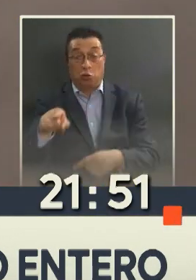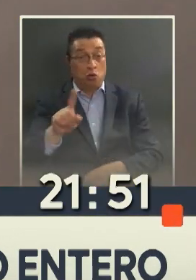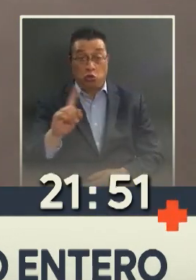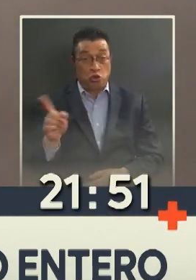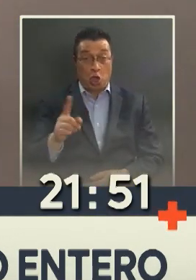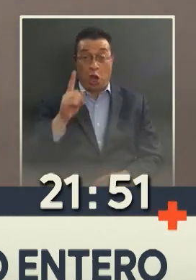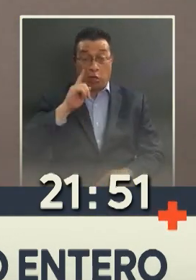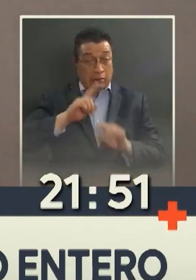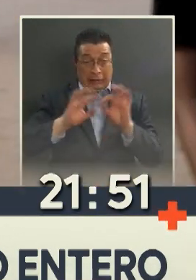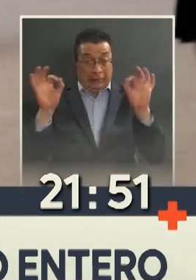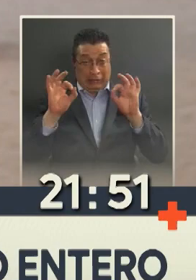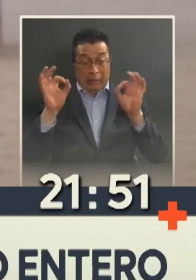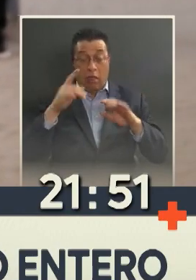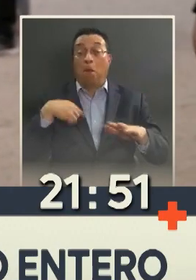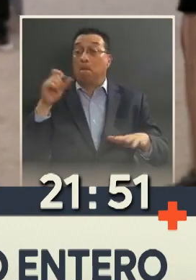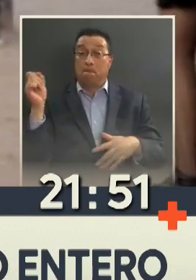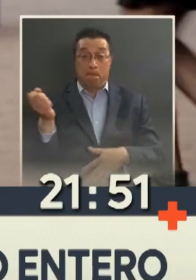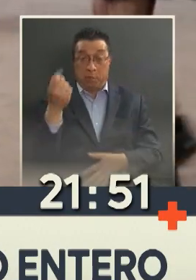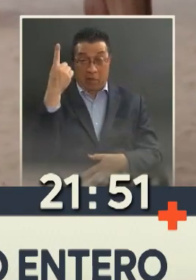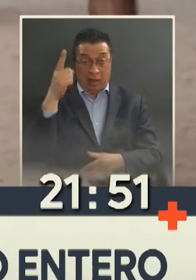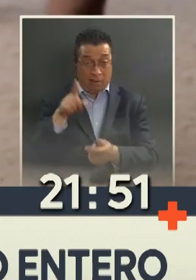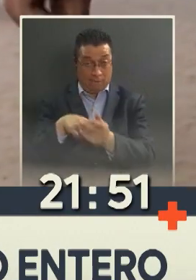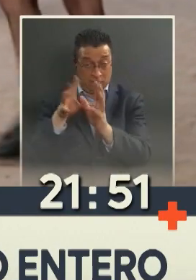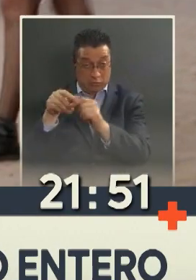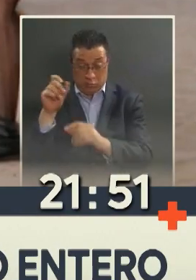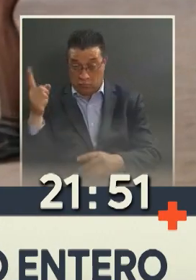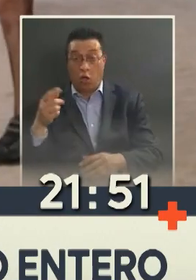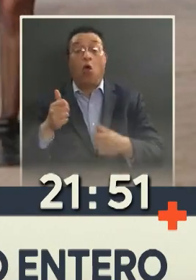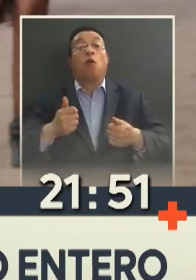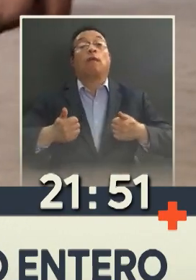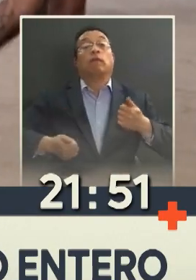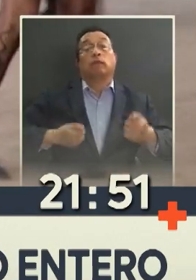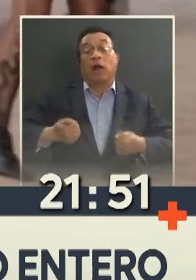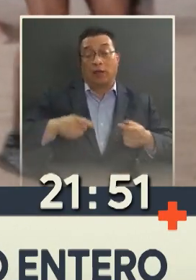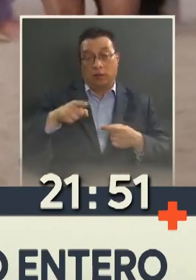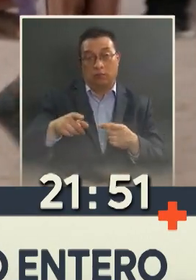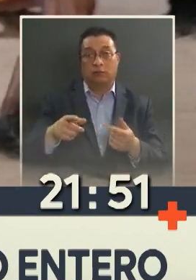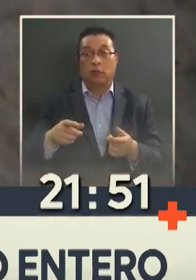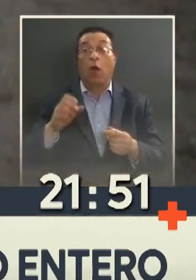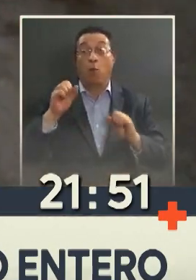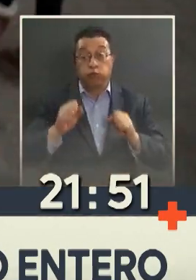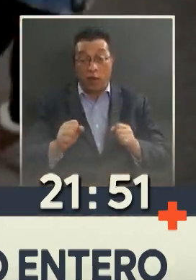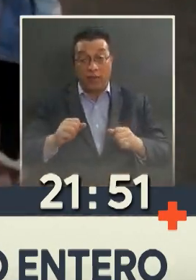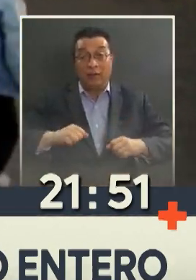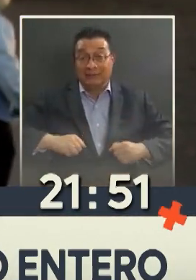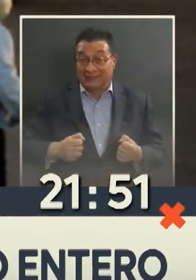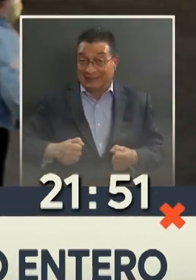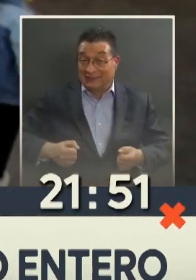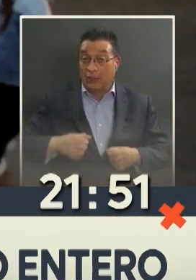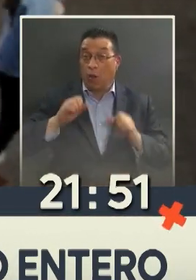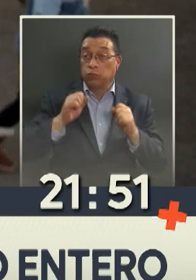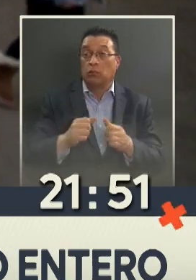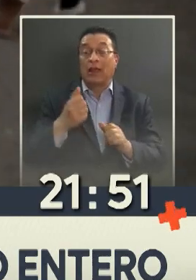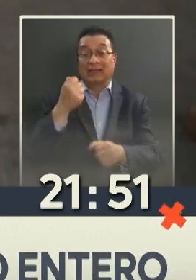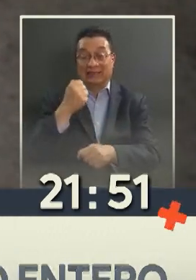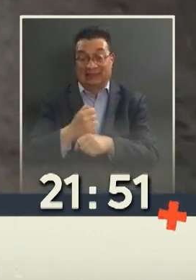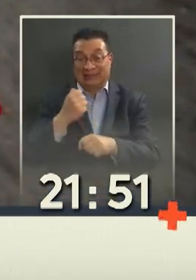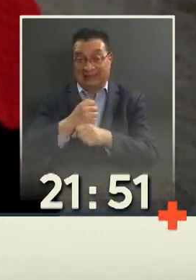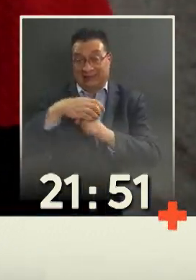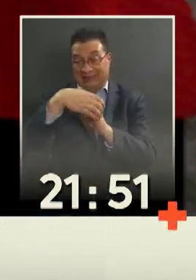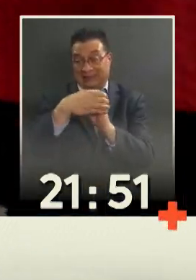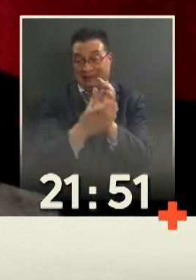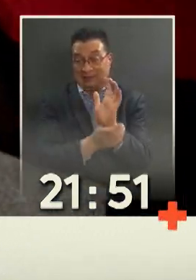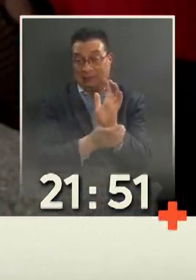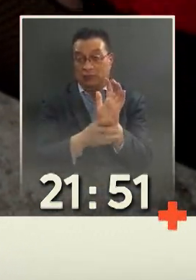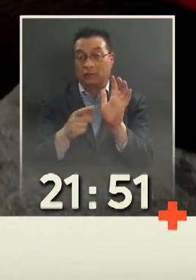en colgárselo, bombo al hombro y girar al ritmo de la música. Para poder tocar el chinchín necesitamos tener un zapato que